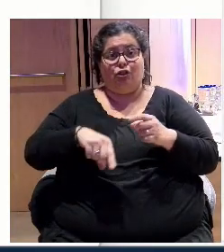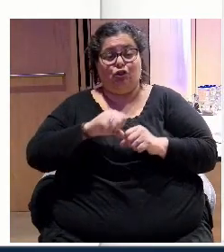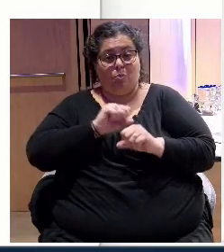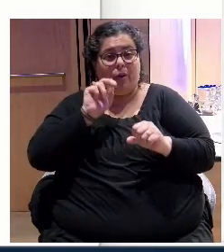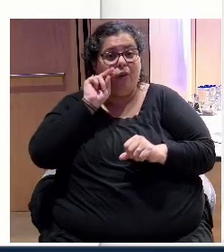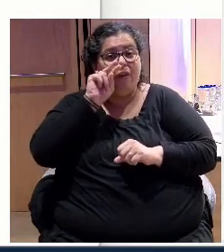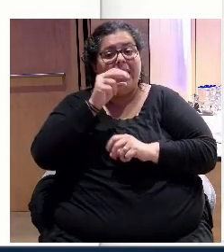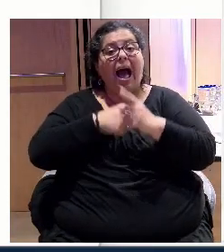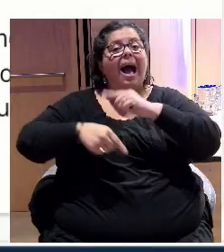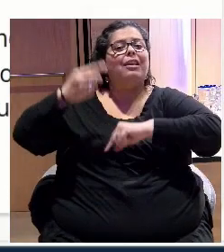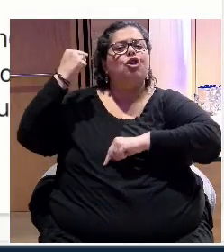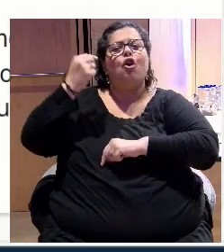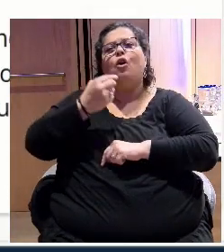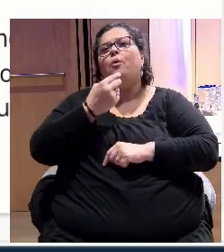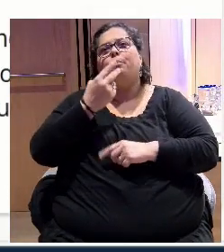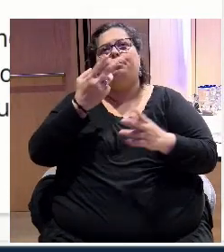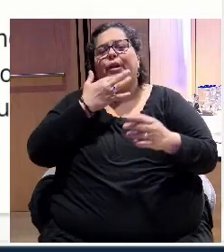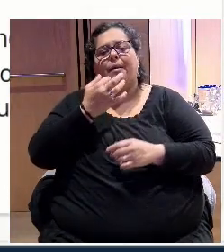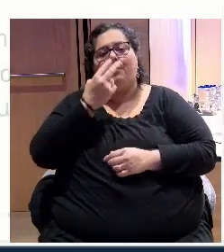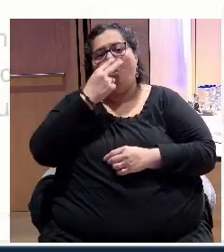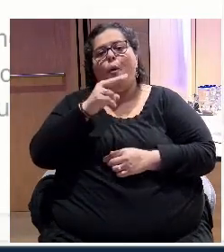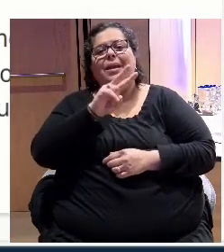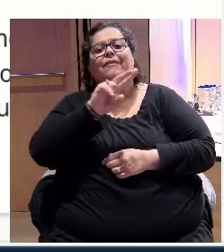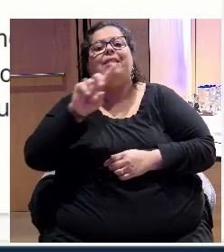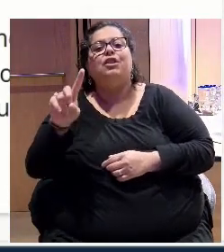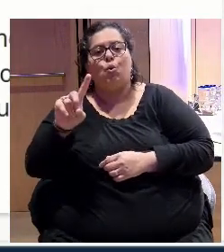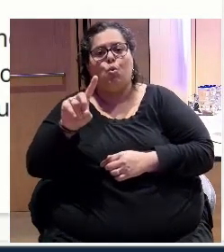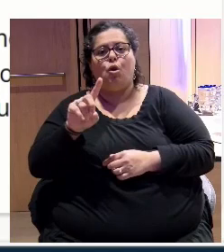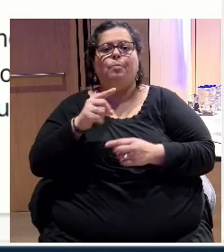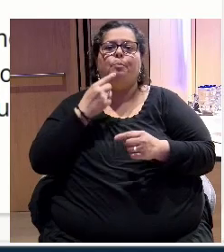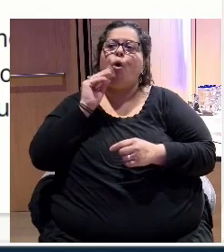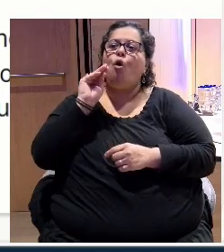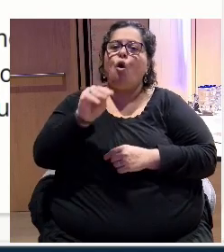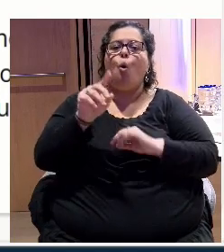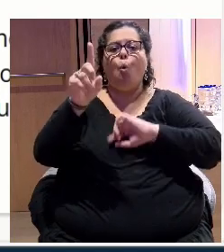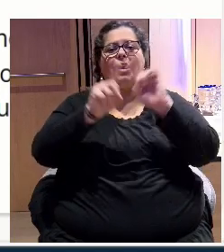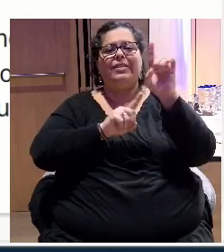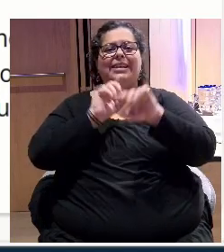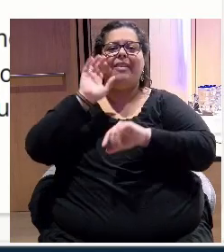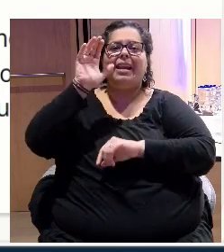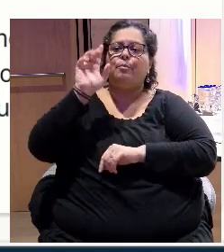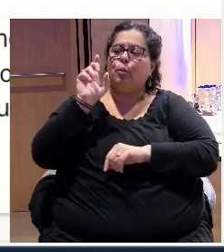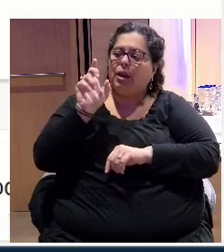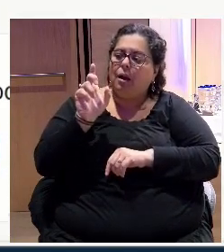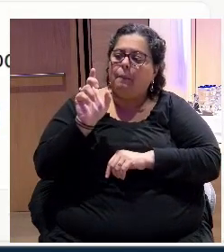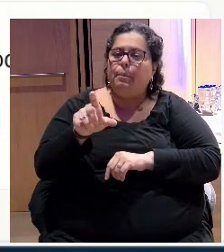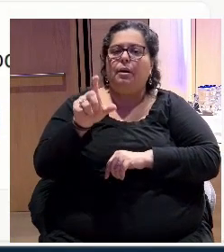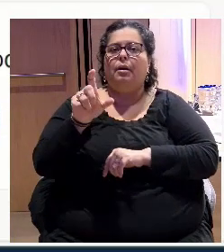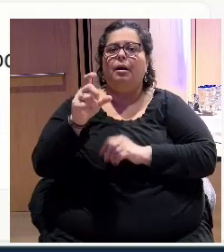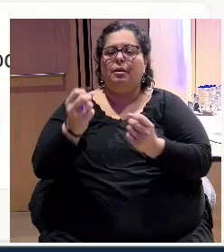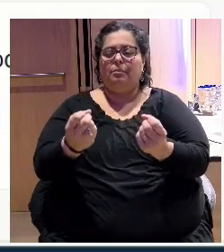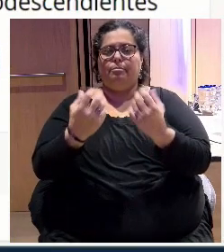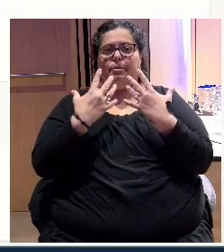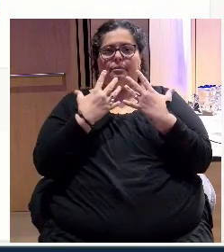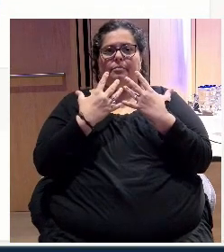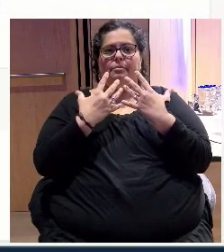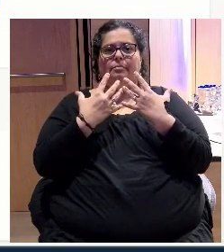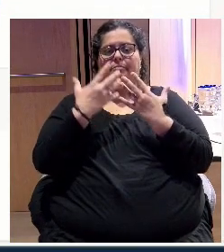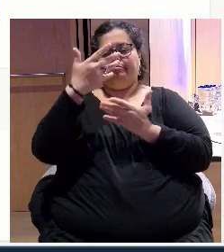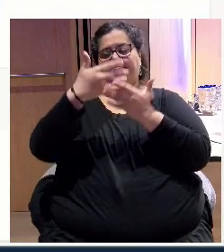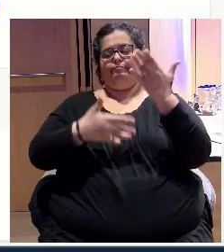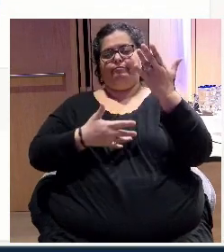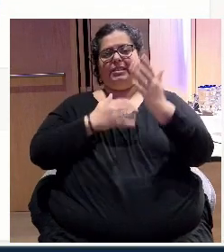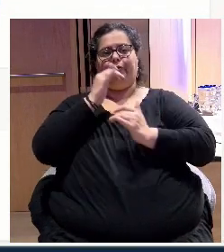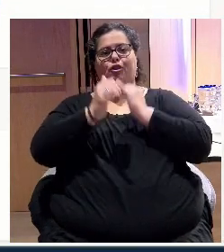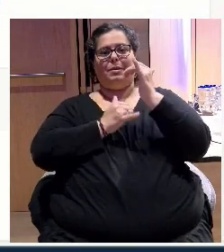2021 en la Universidad de la República aplico el filtro, y esto es una de las cosas más novedosas que tiene sabemos